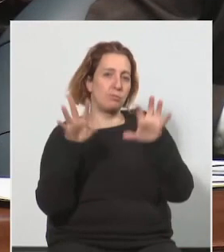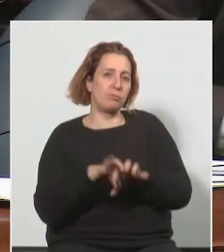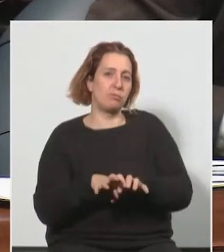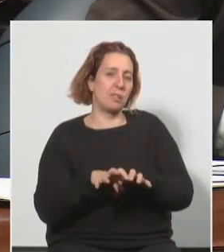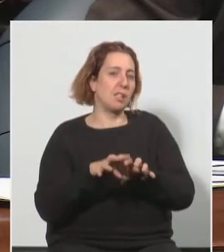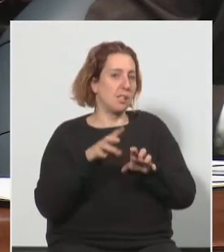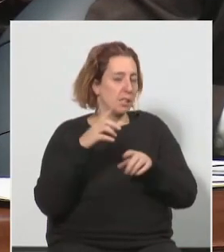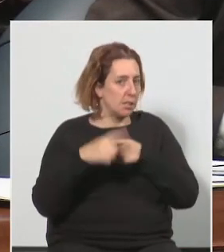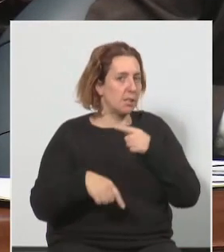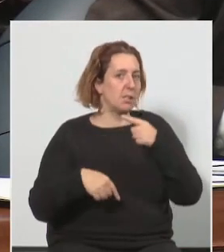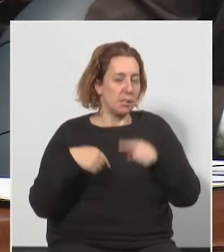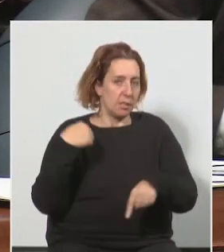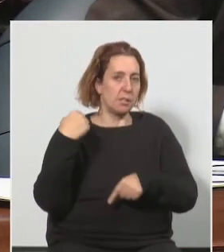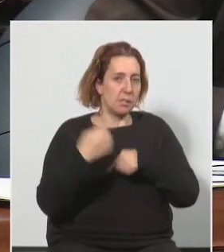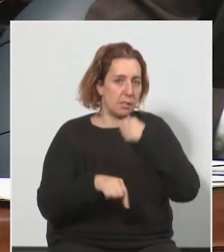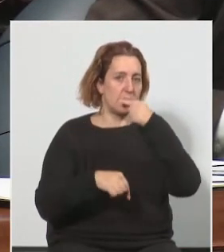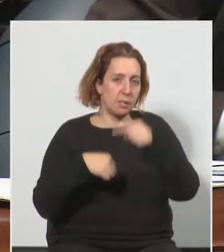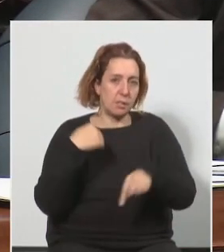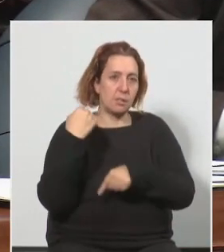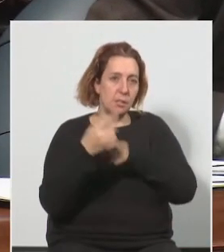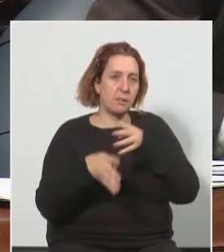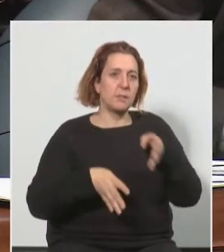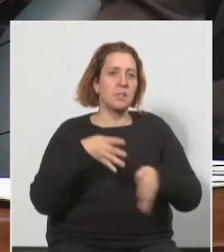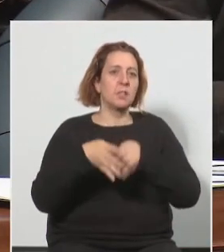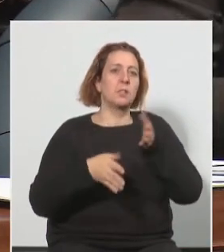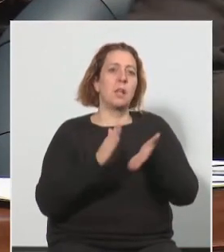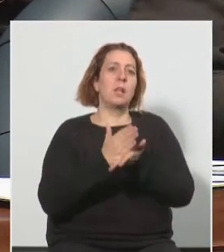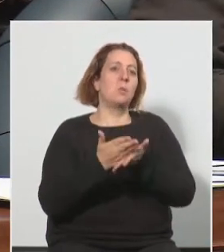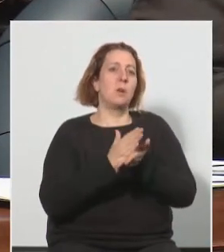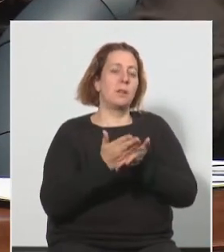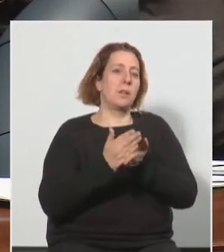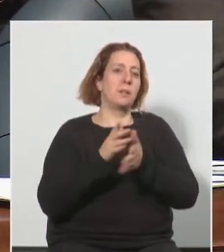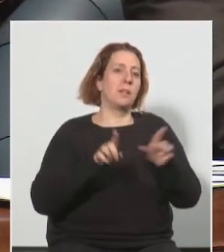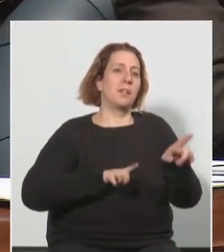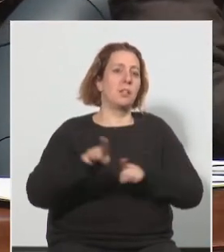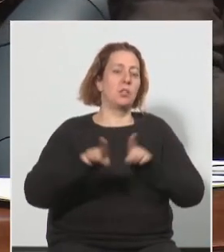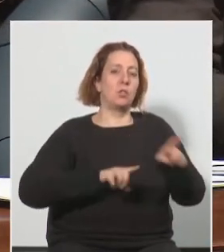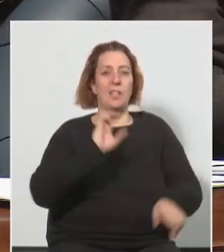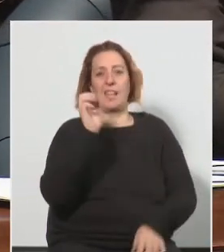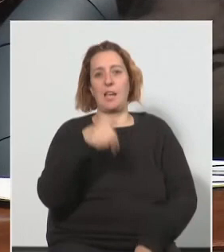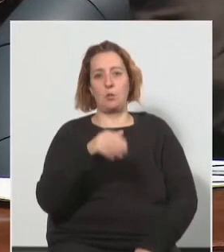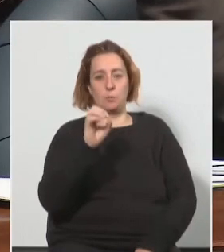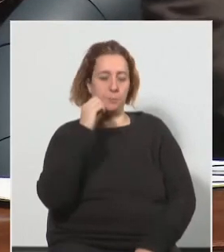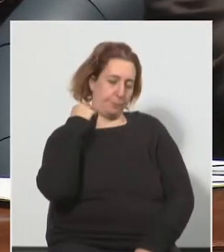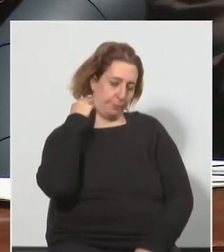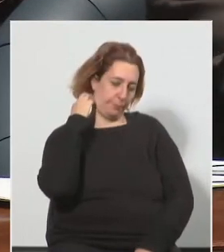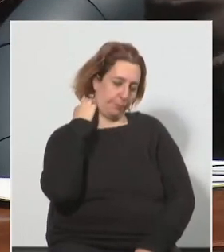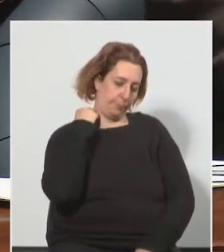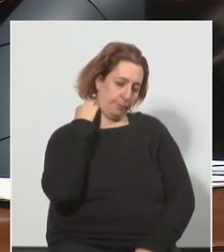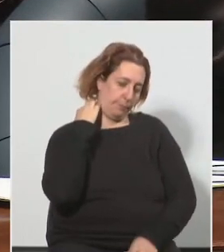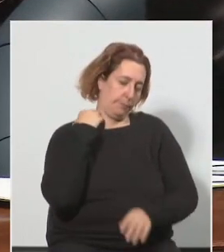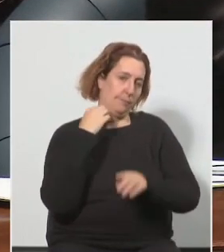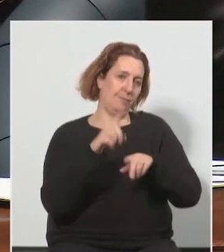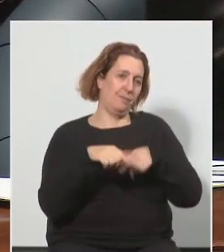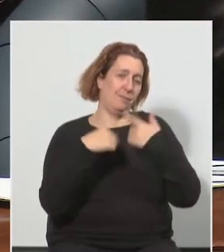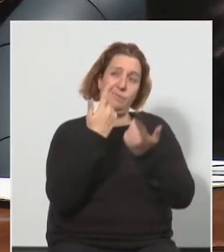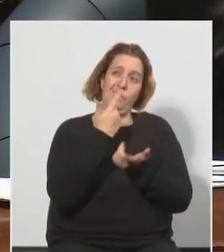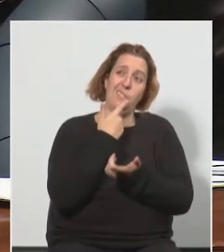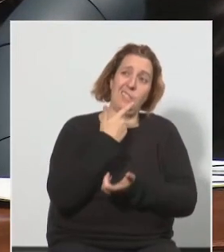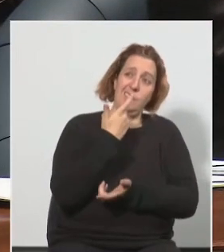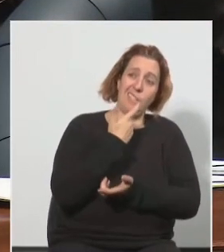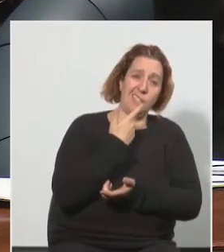desmantelamiento sistemático de las funciones aduaneras durante la gestión de Cano. Somos el hazme